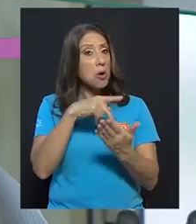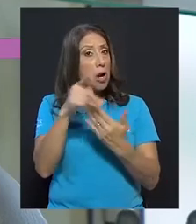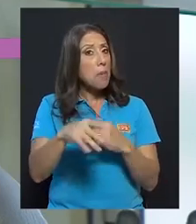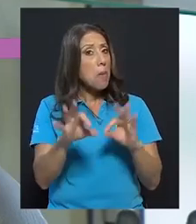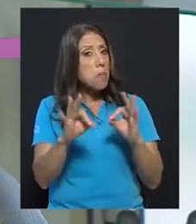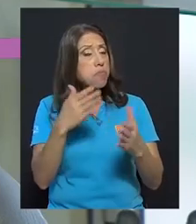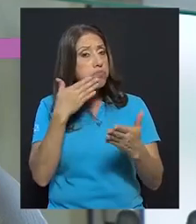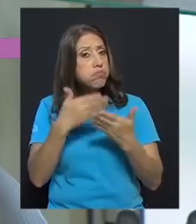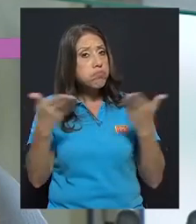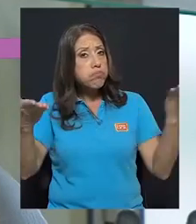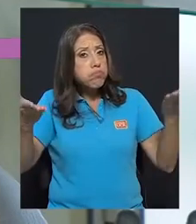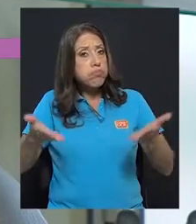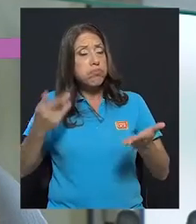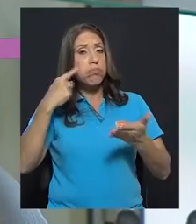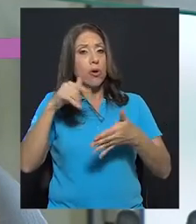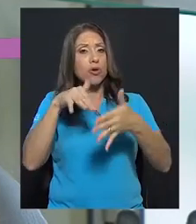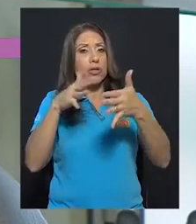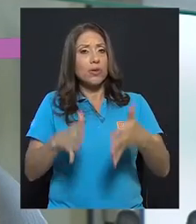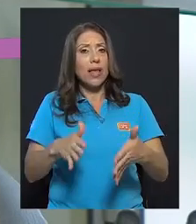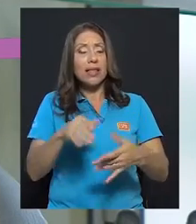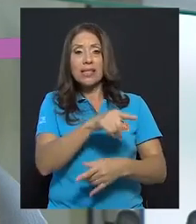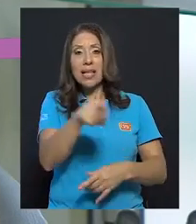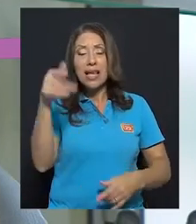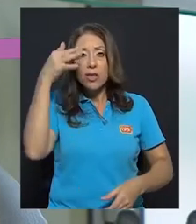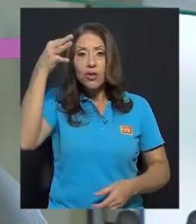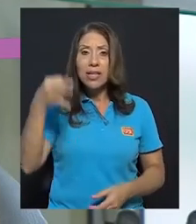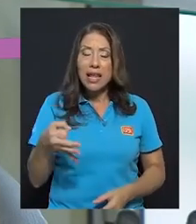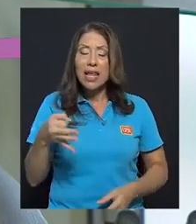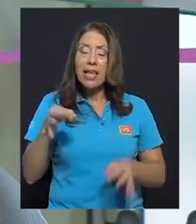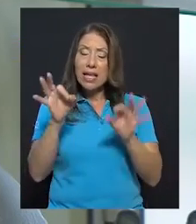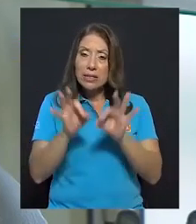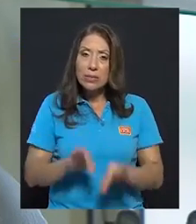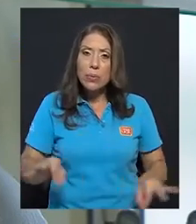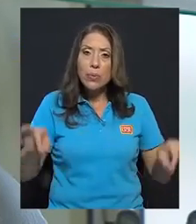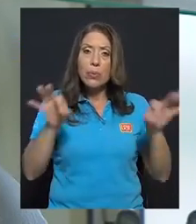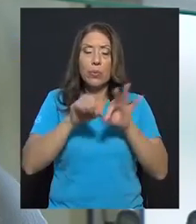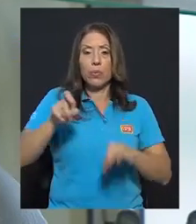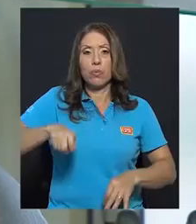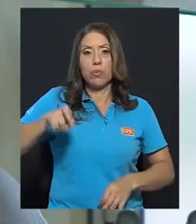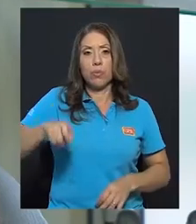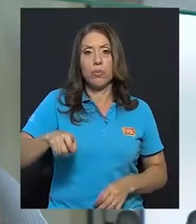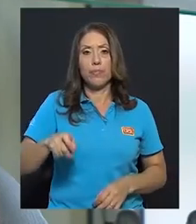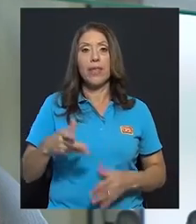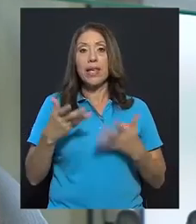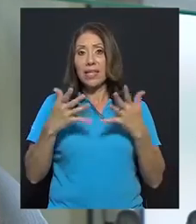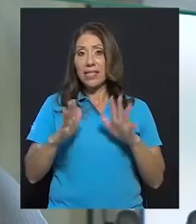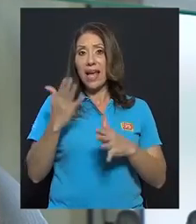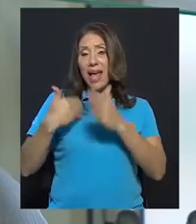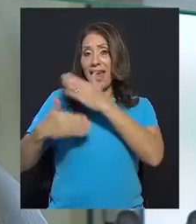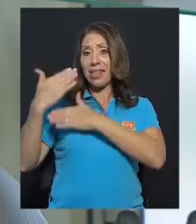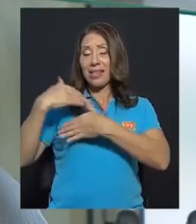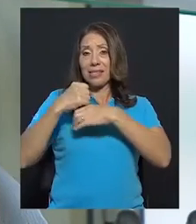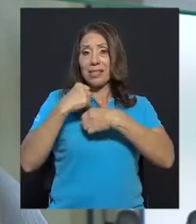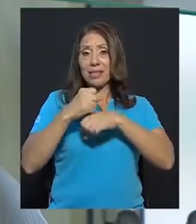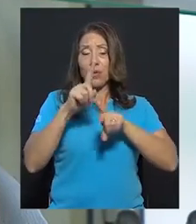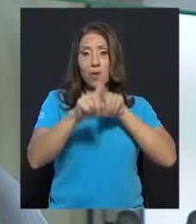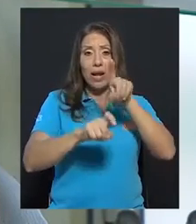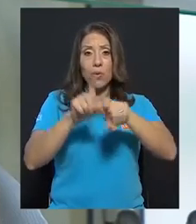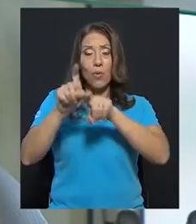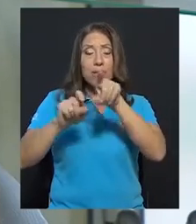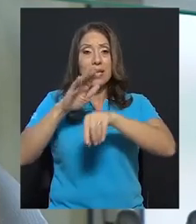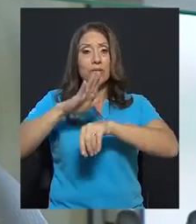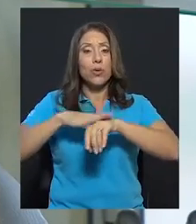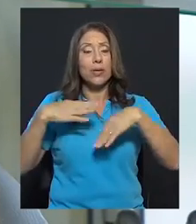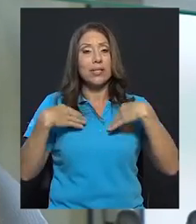sido muy bien recibido por los estudiantes y ellos consideran que es completamente pertinente. De hecho, que la misma encuesta de salud, la segunda encuesta de salud sexual